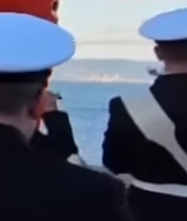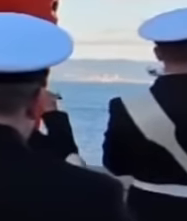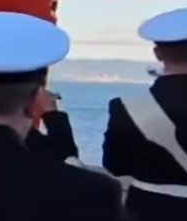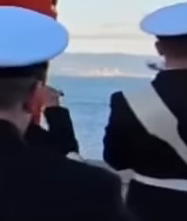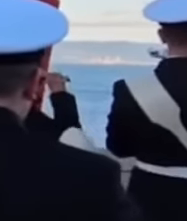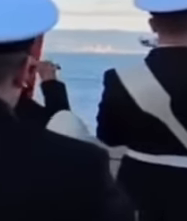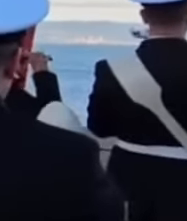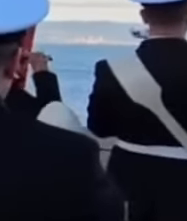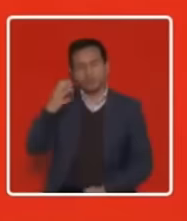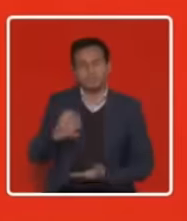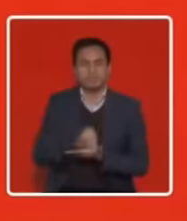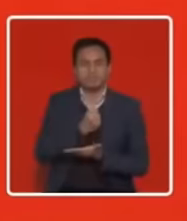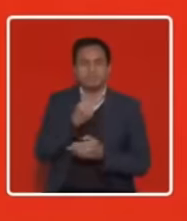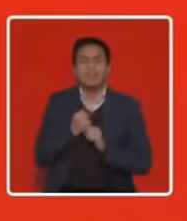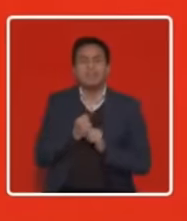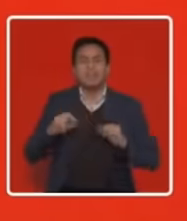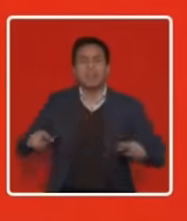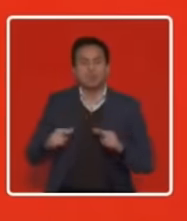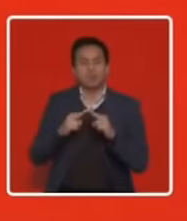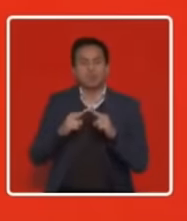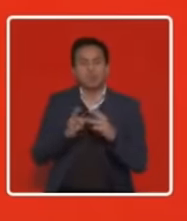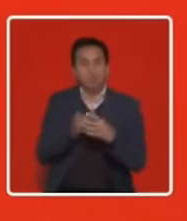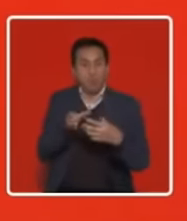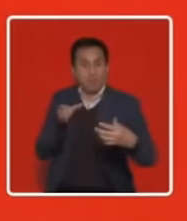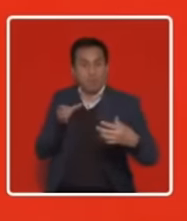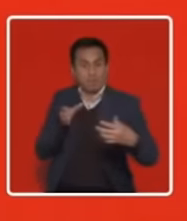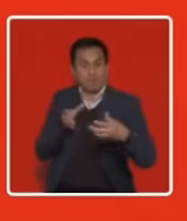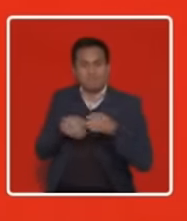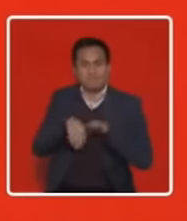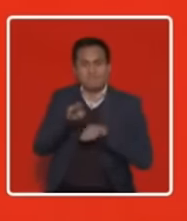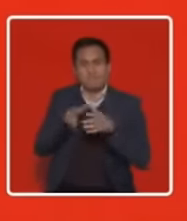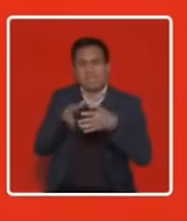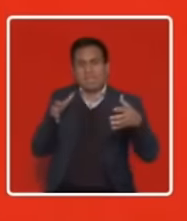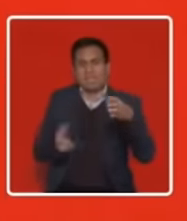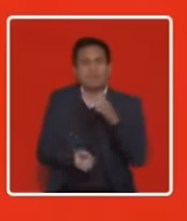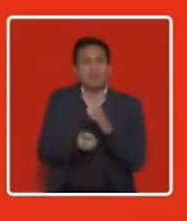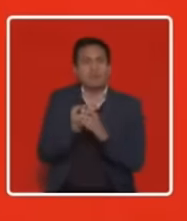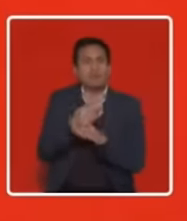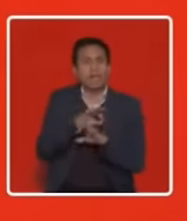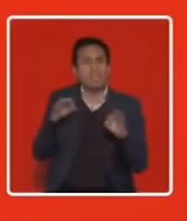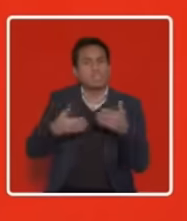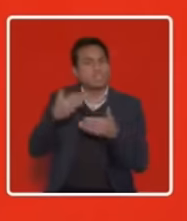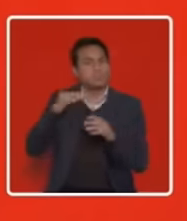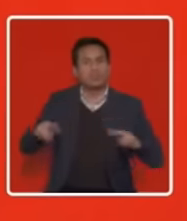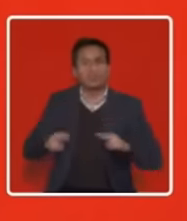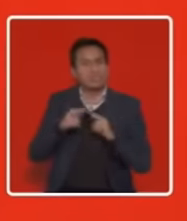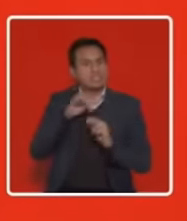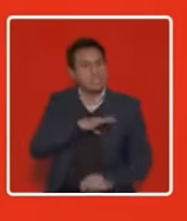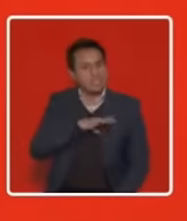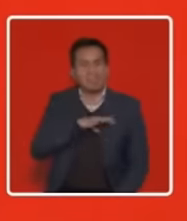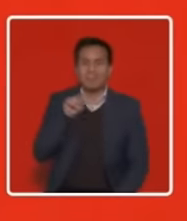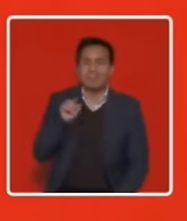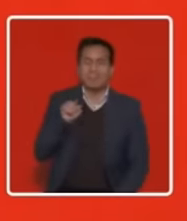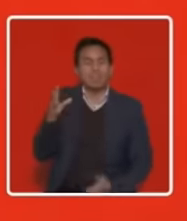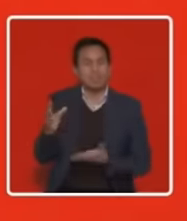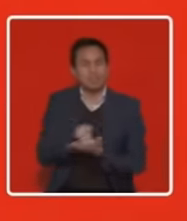Biel, en Talcahuano. La construcción de este buque, el más grande y moderno jamás construido en Chile, no es solo